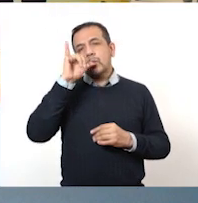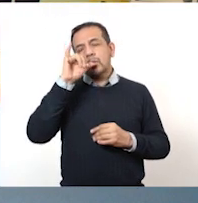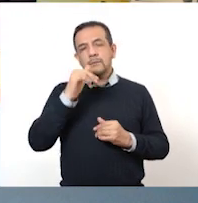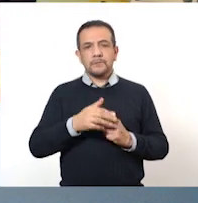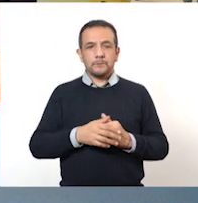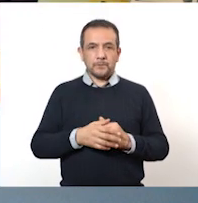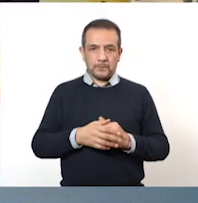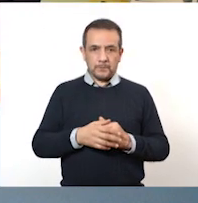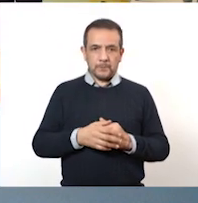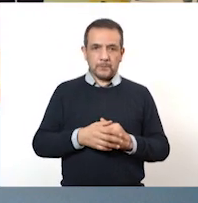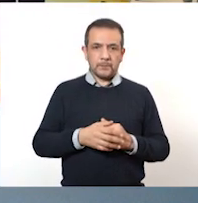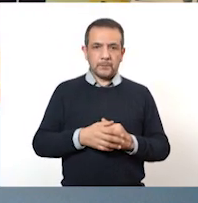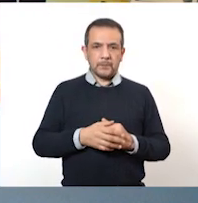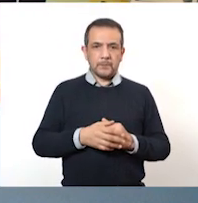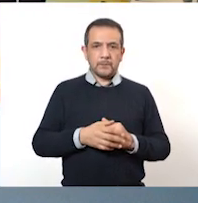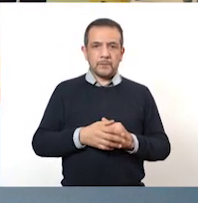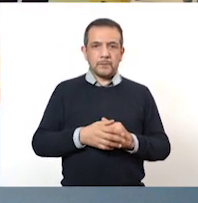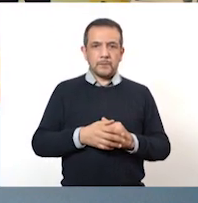hidratarnos.